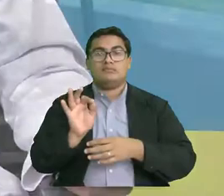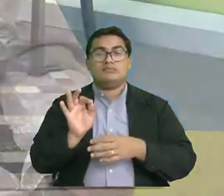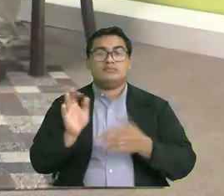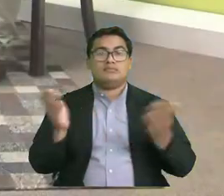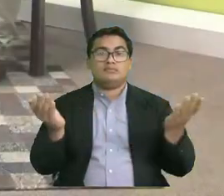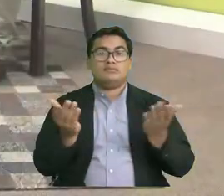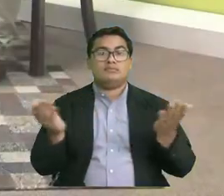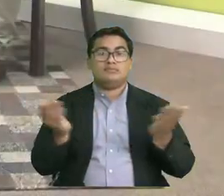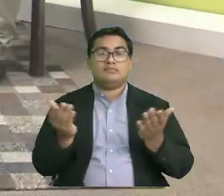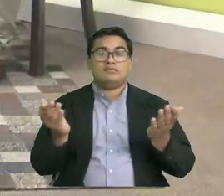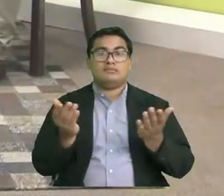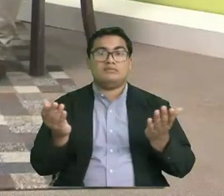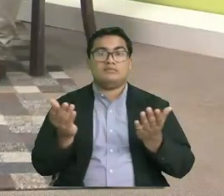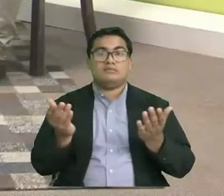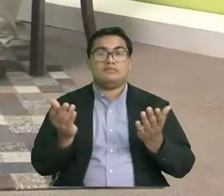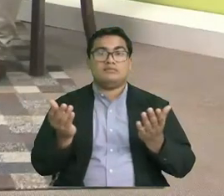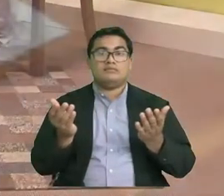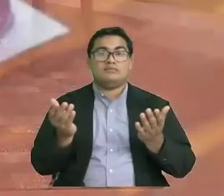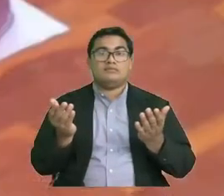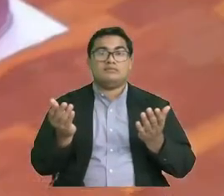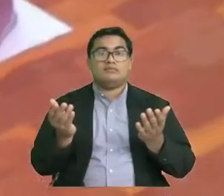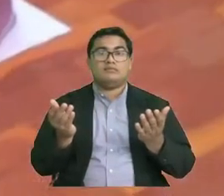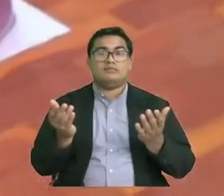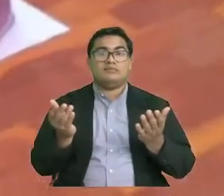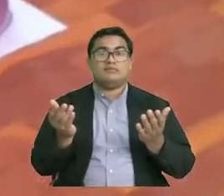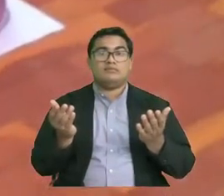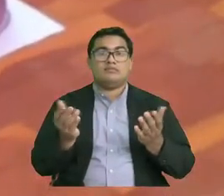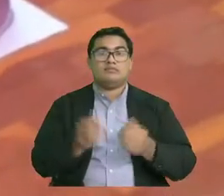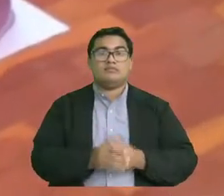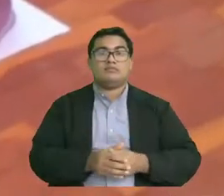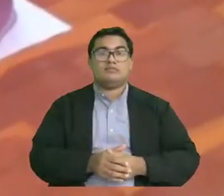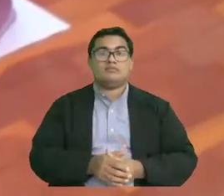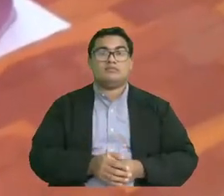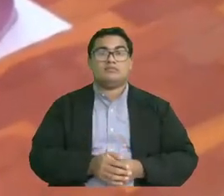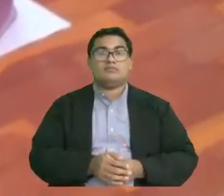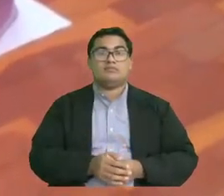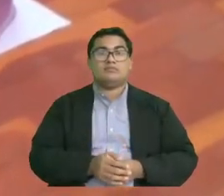huesos del retropié o del medio pie inclusive.